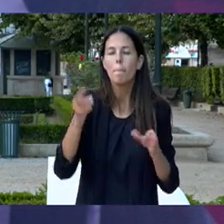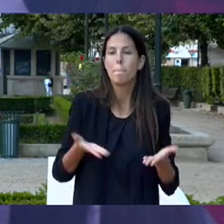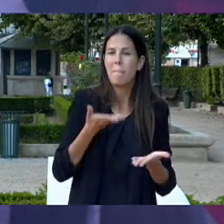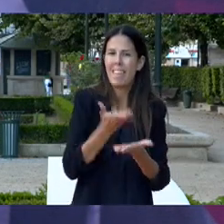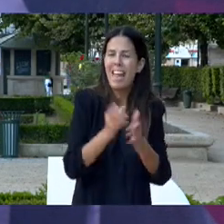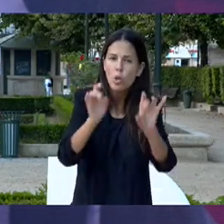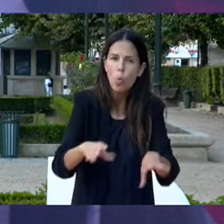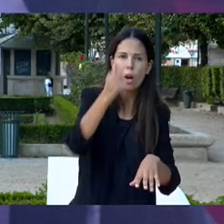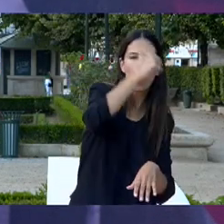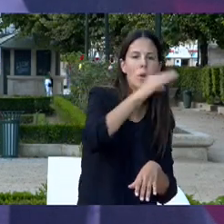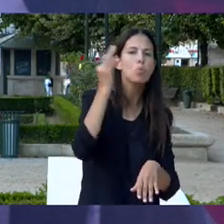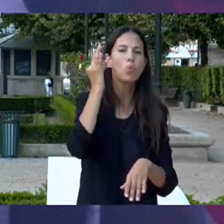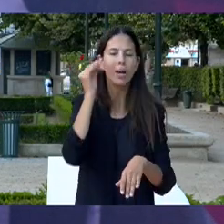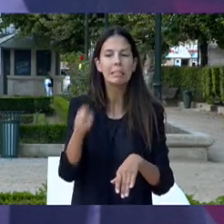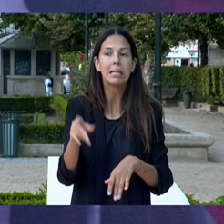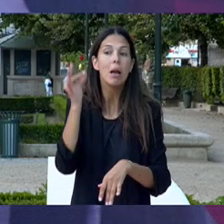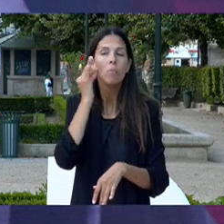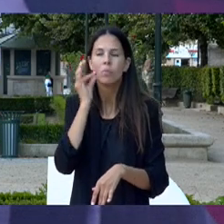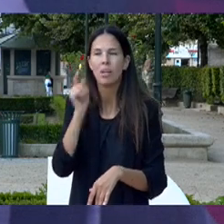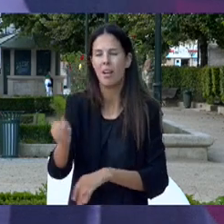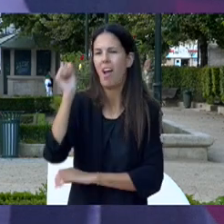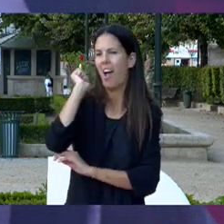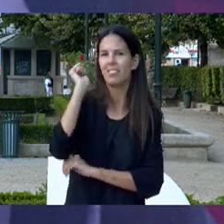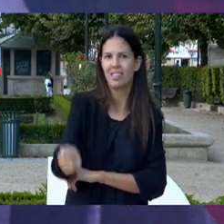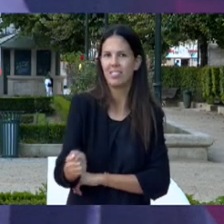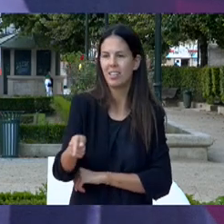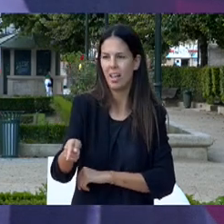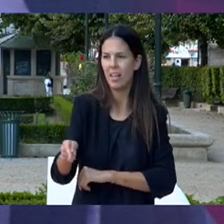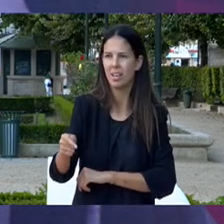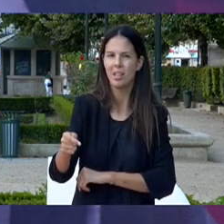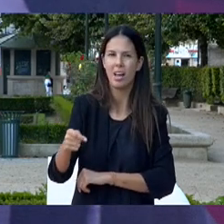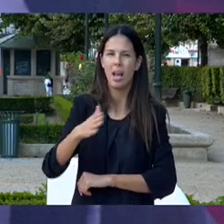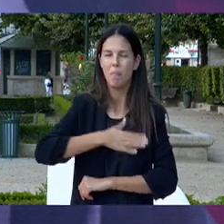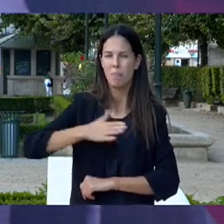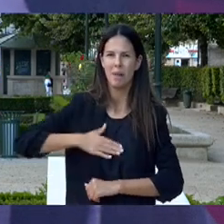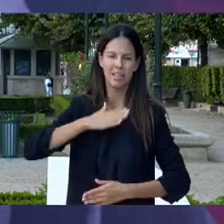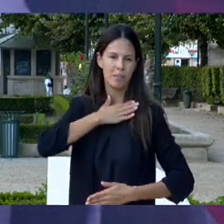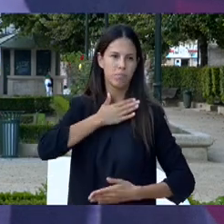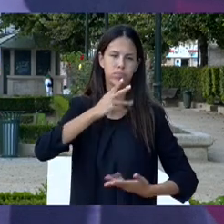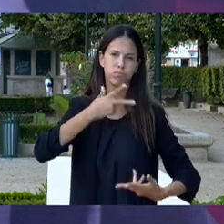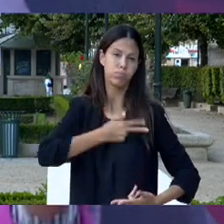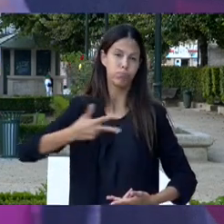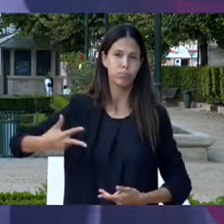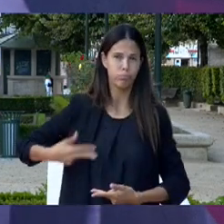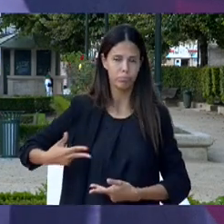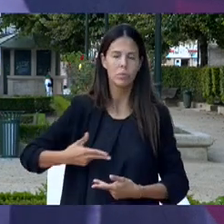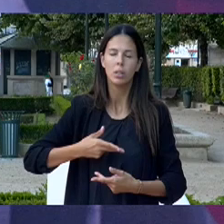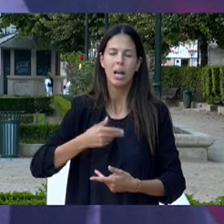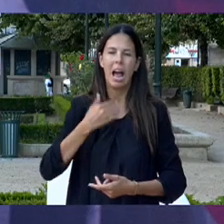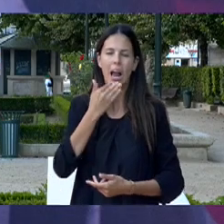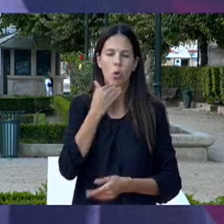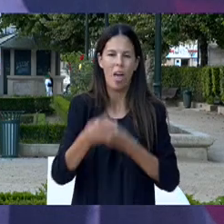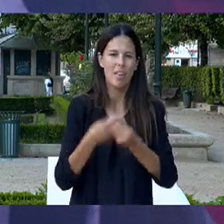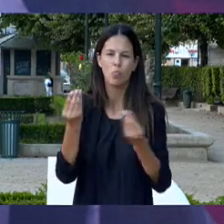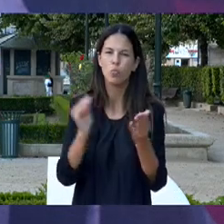para homes e mulleres, pois ela foi brutalmente asesinada, cortaronlle os peitos, mutilárona, que era unha cosa que facían moito, que chegaban,